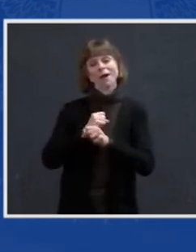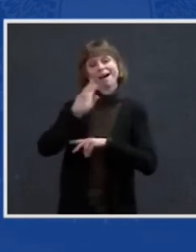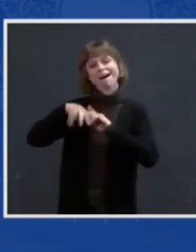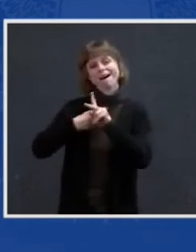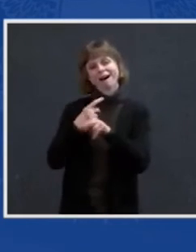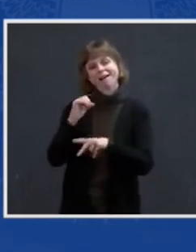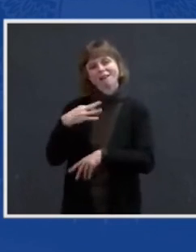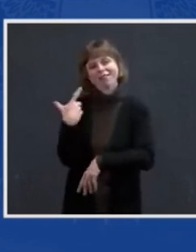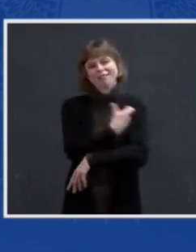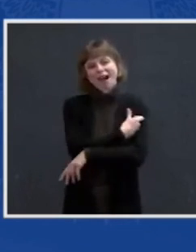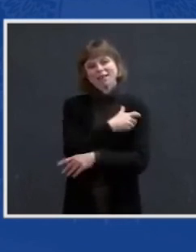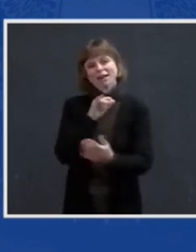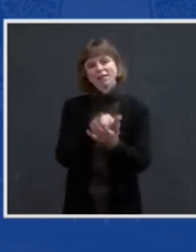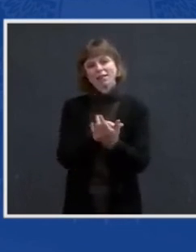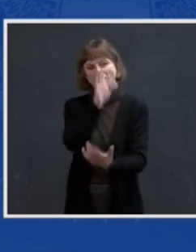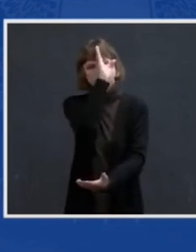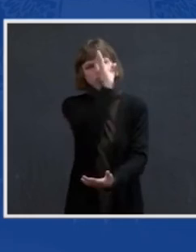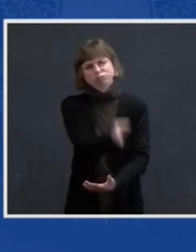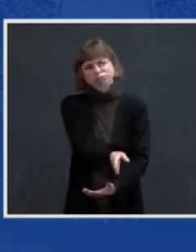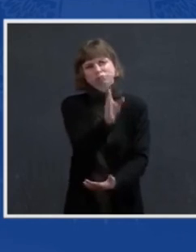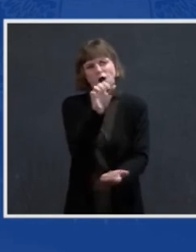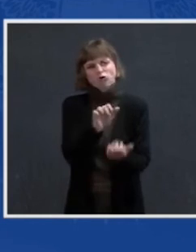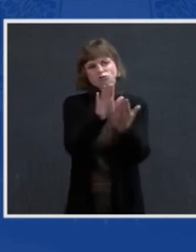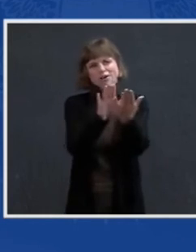sea para lete voz de américa miami